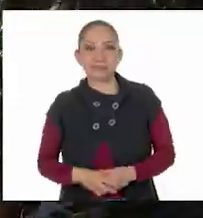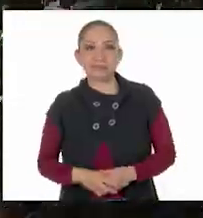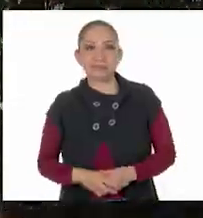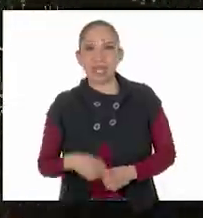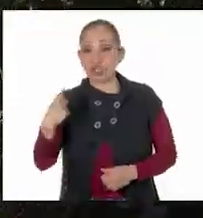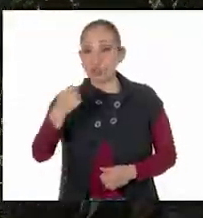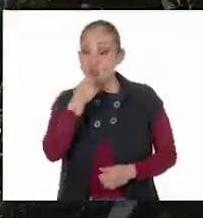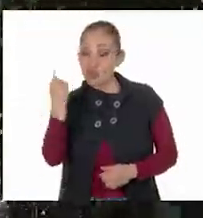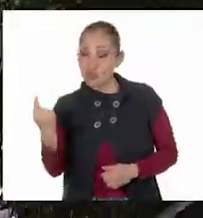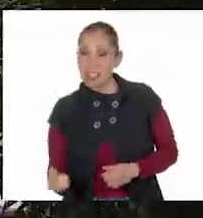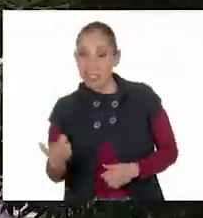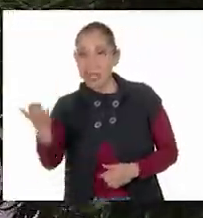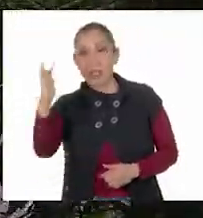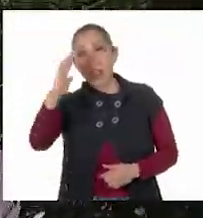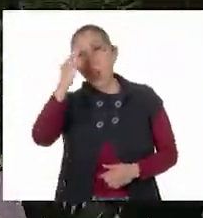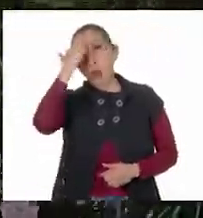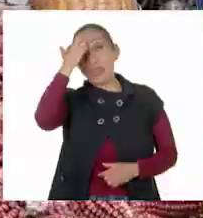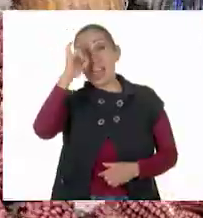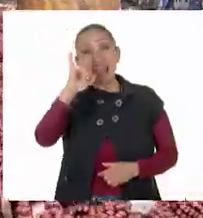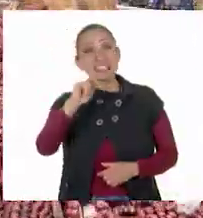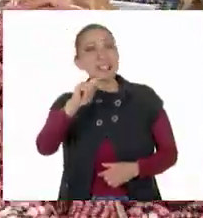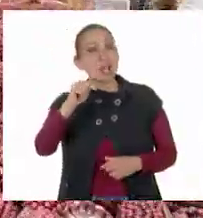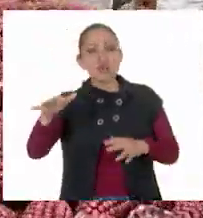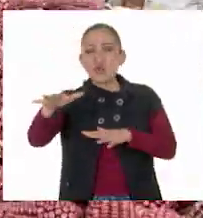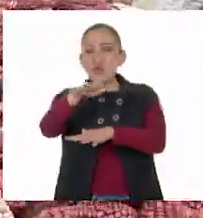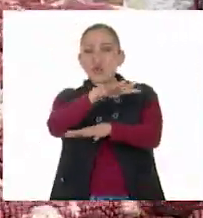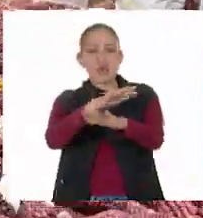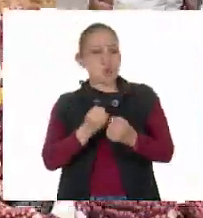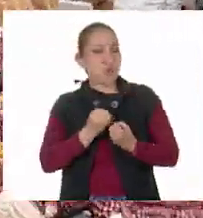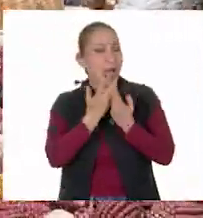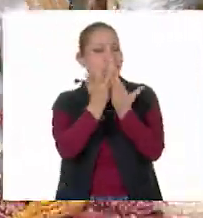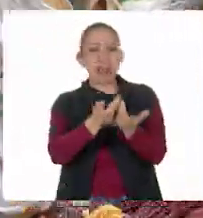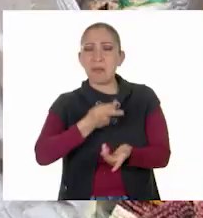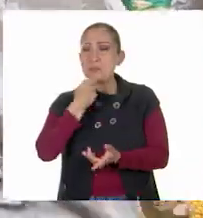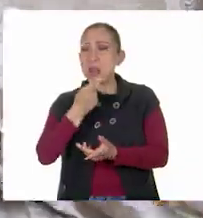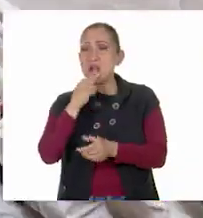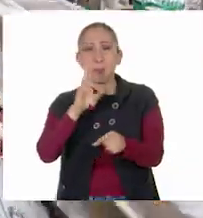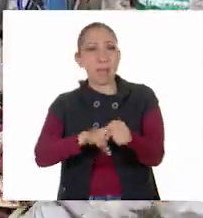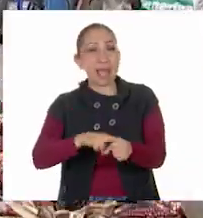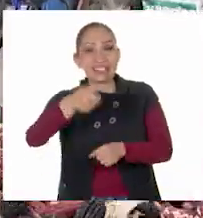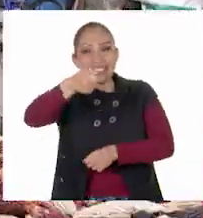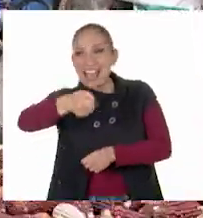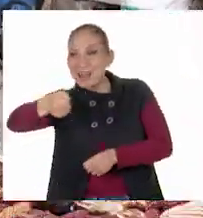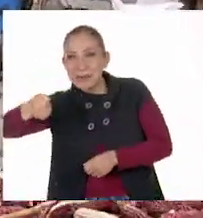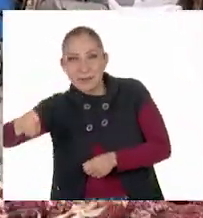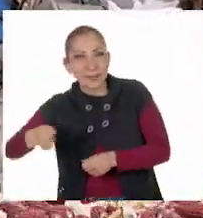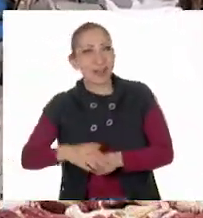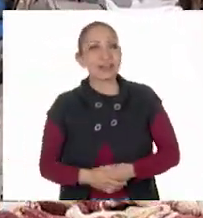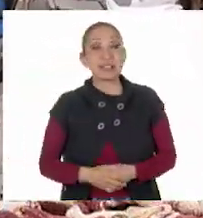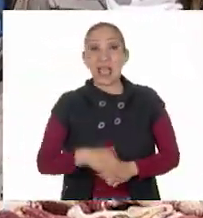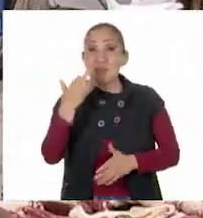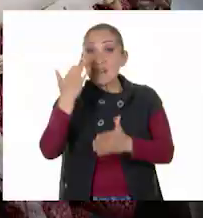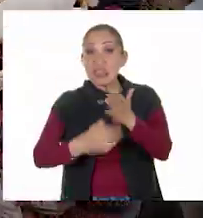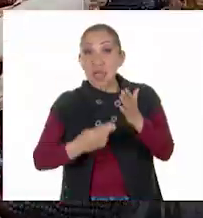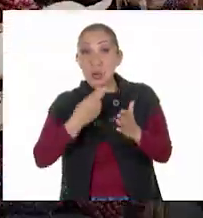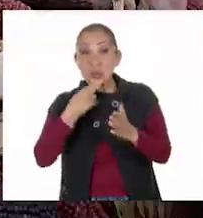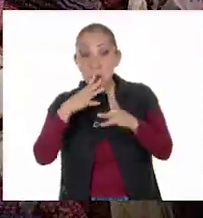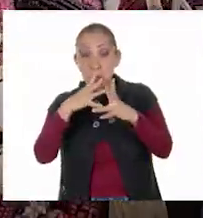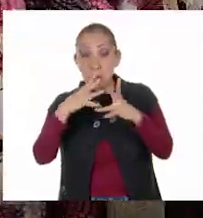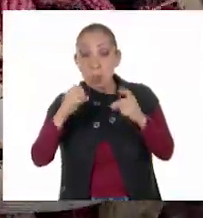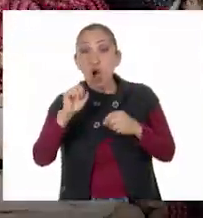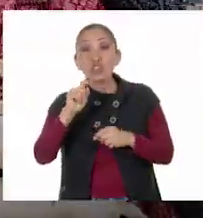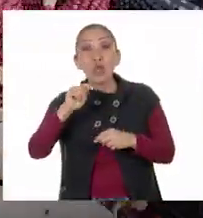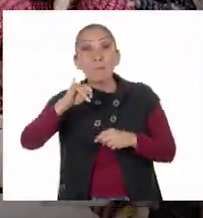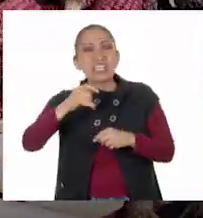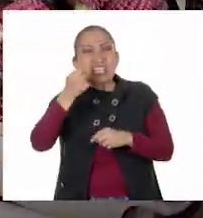En su niñez, recuerda que Ixtenco solía estar llena de expresiones cotidianas como saludos. La falta de uso ha llevado al